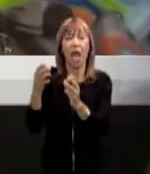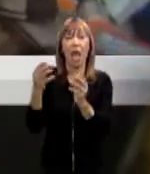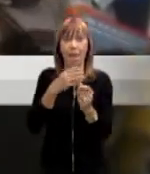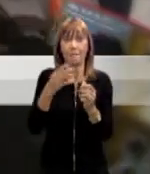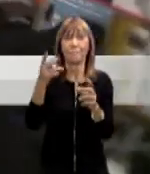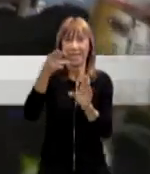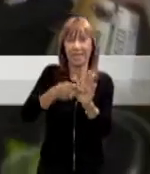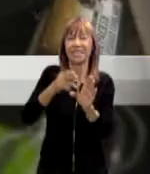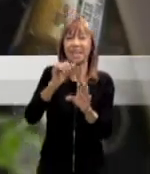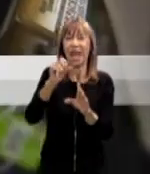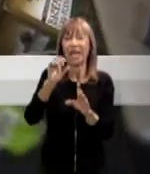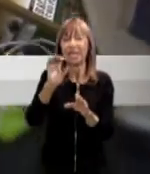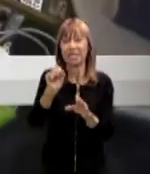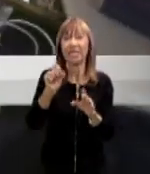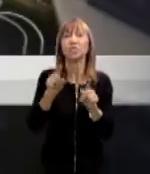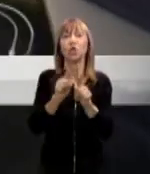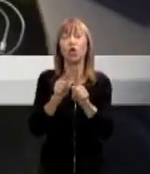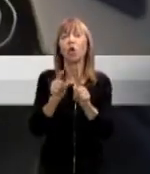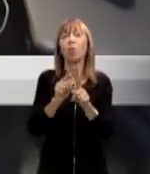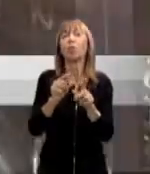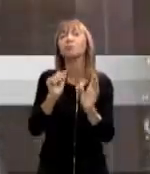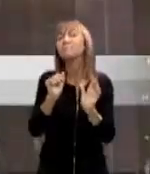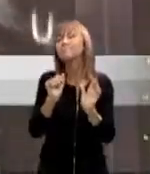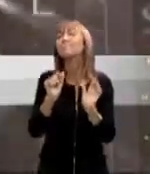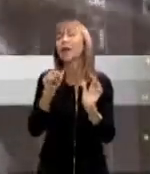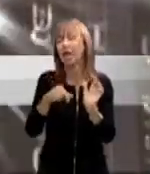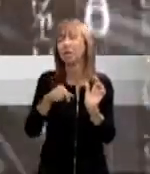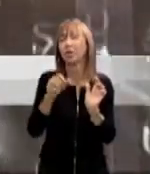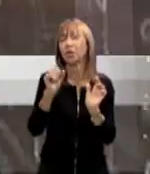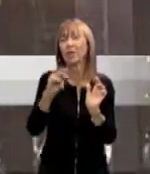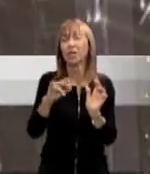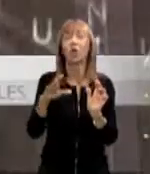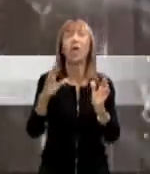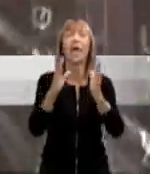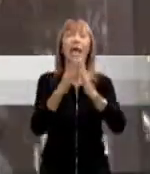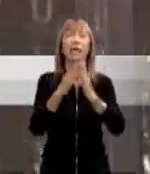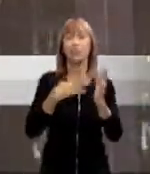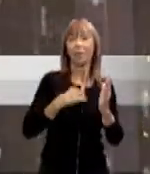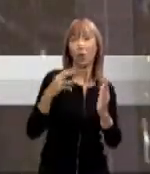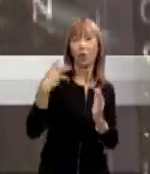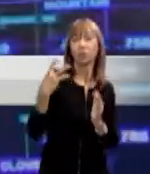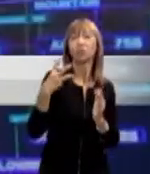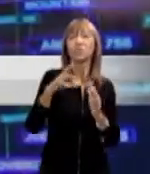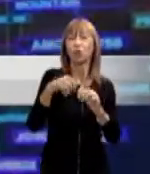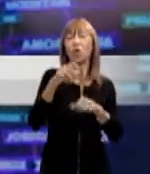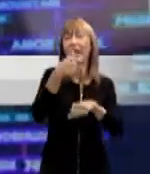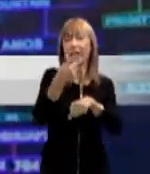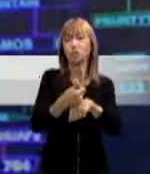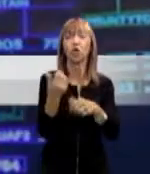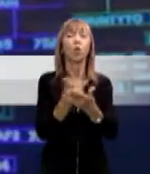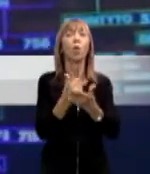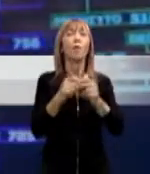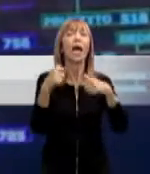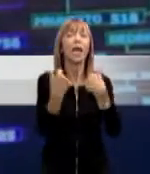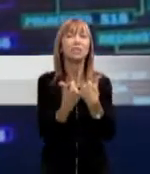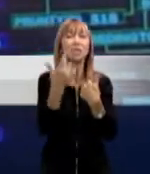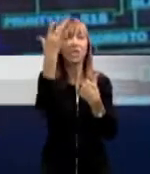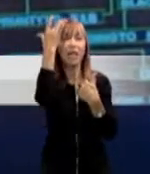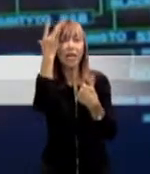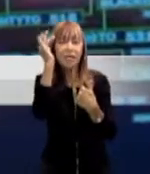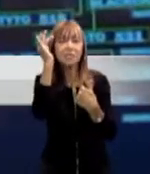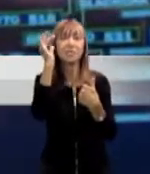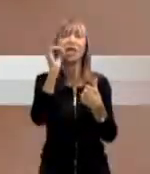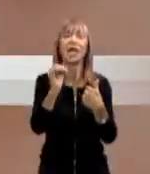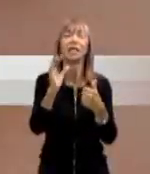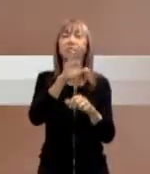del grupo terrorista como Califato Islámico. Y en la Casa Blanca se anunció la creación de una nueva agencia de inteligencia,